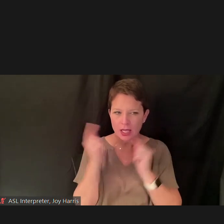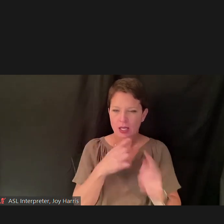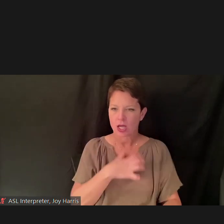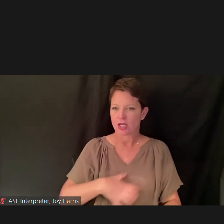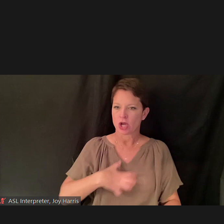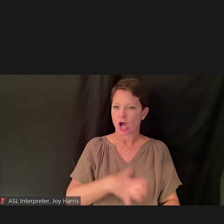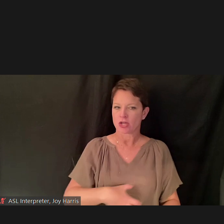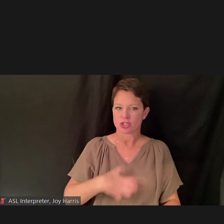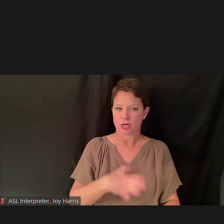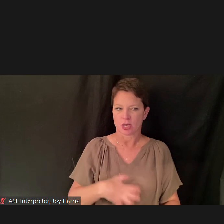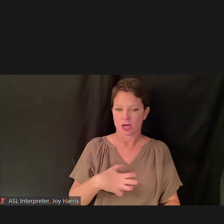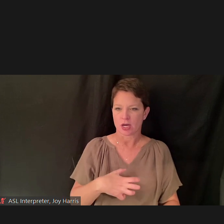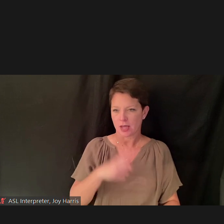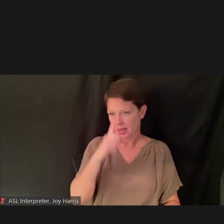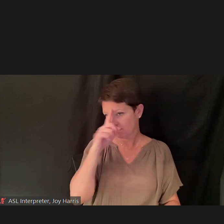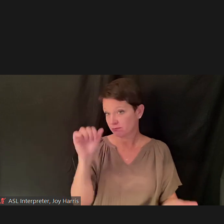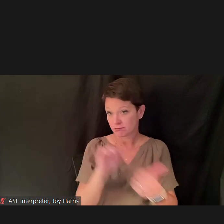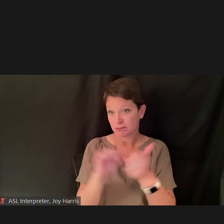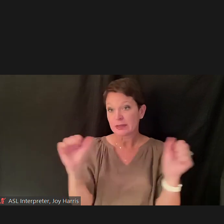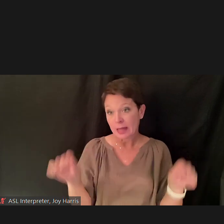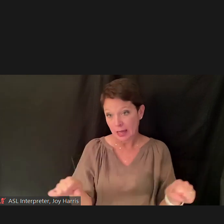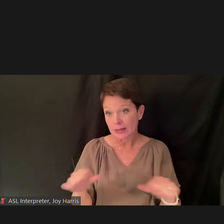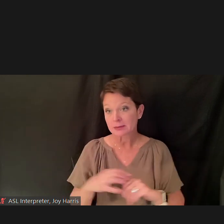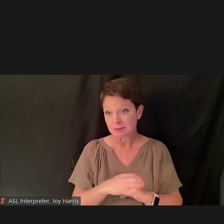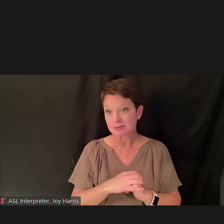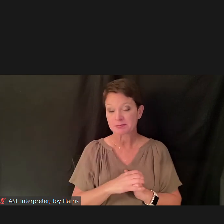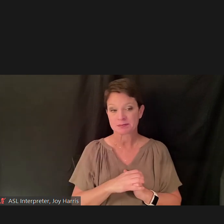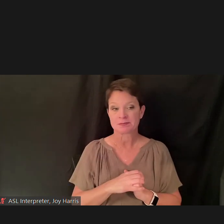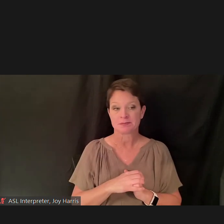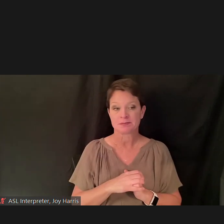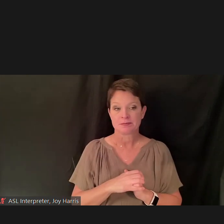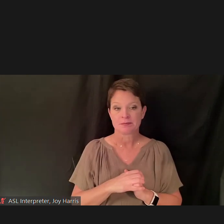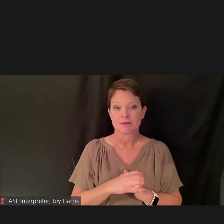de cabeza punzante, náuseas e